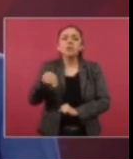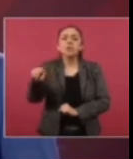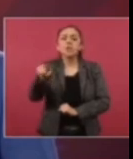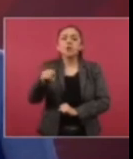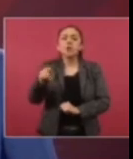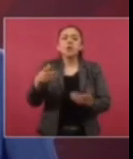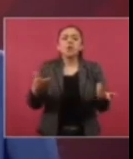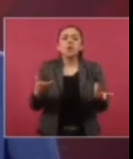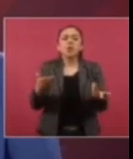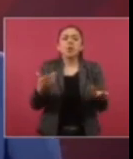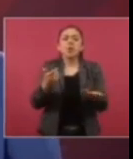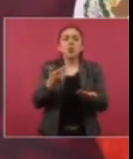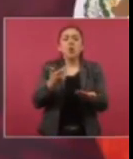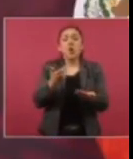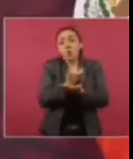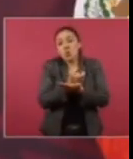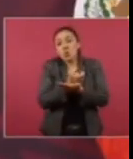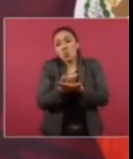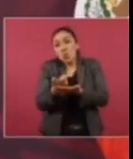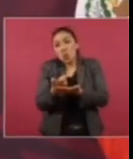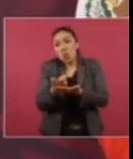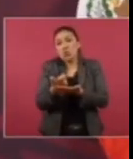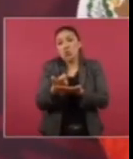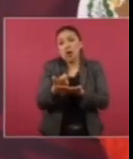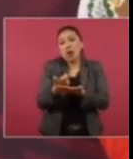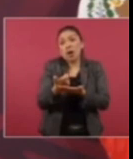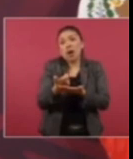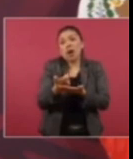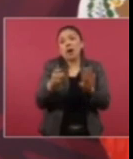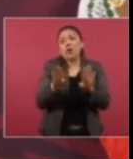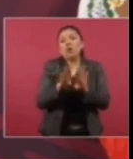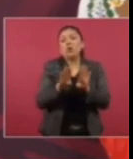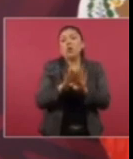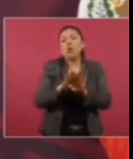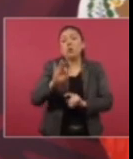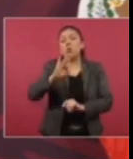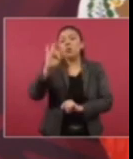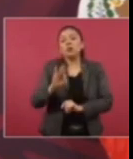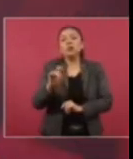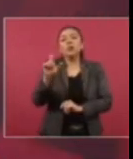no cobran un porcentaje una vez, sí,